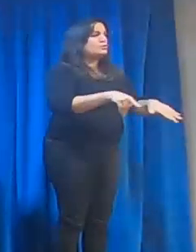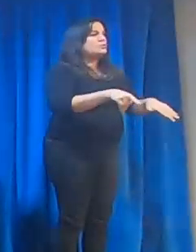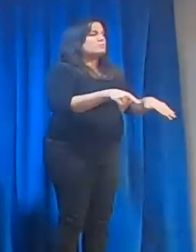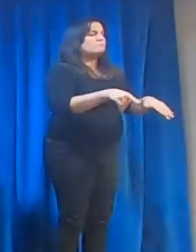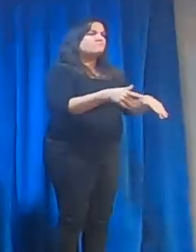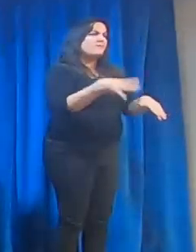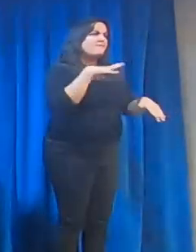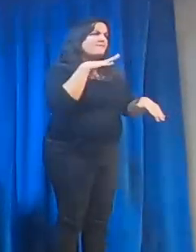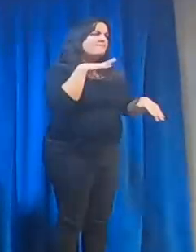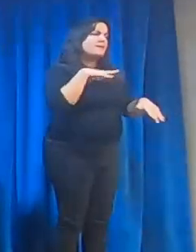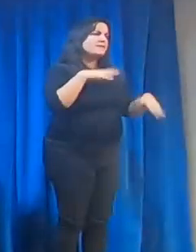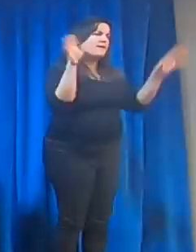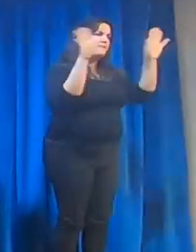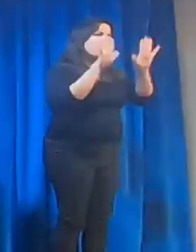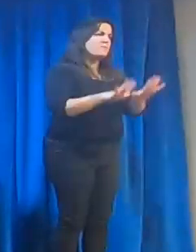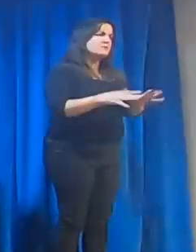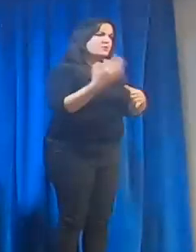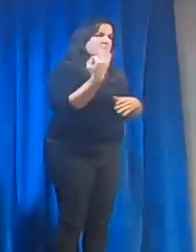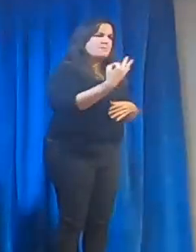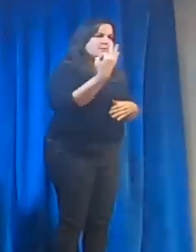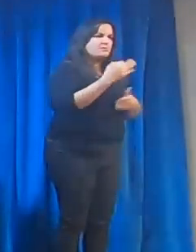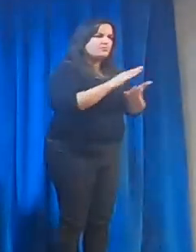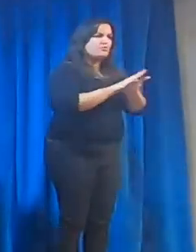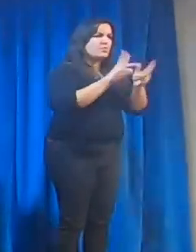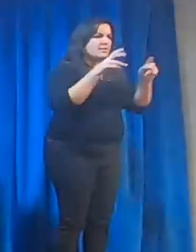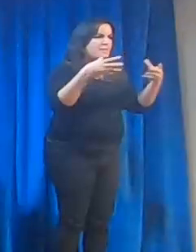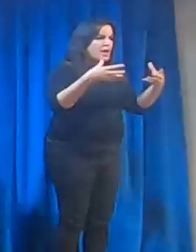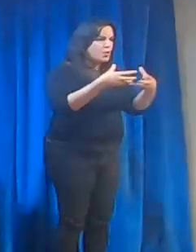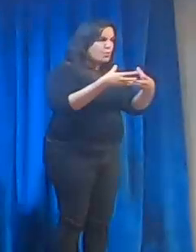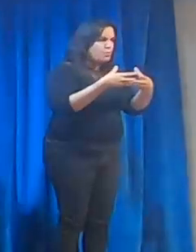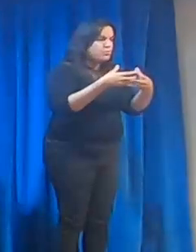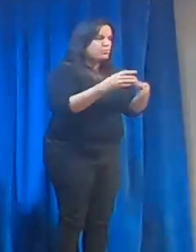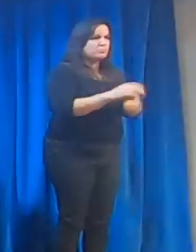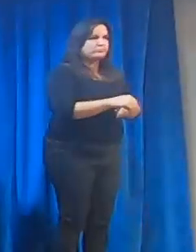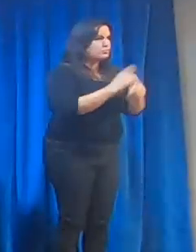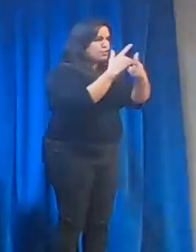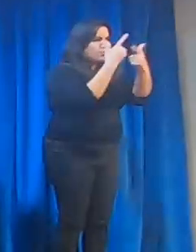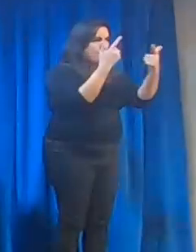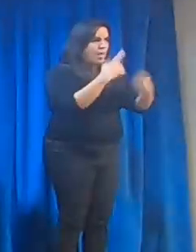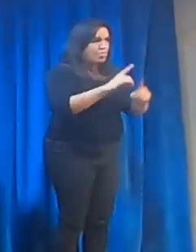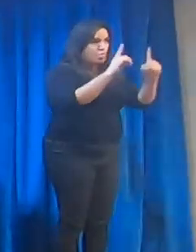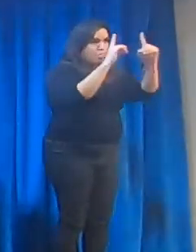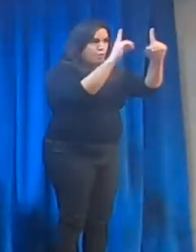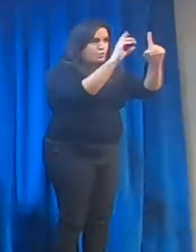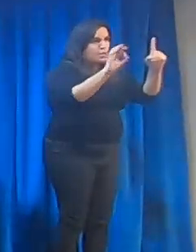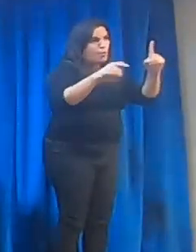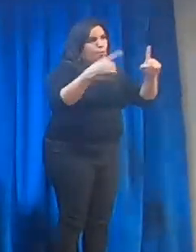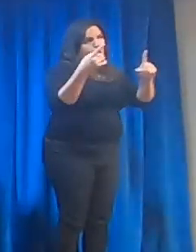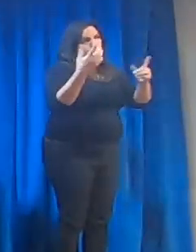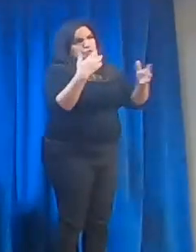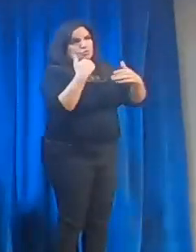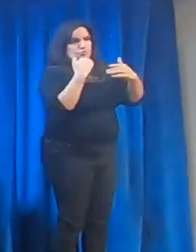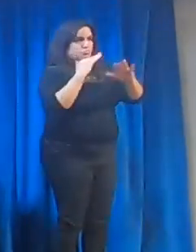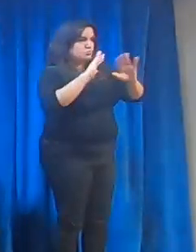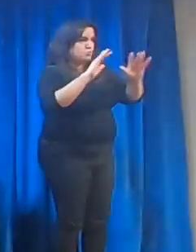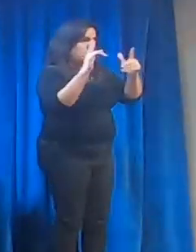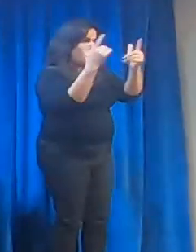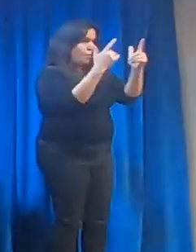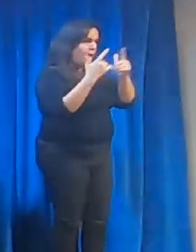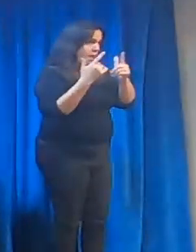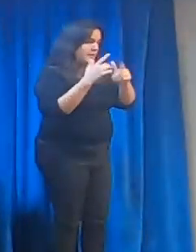una formación específica sobre el ocupar, que no la tienen ni los docentes ni otras personas que trabajan con